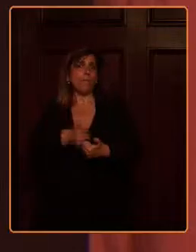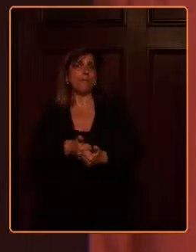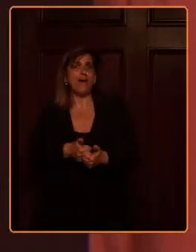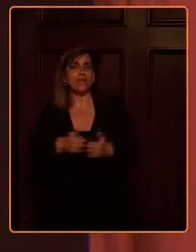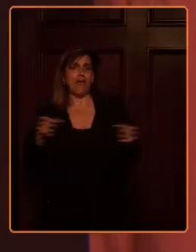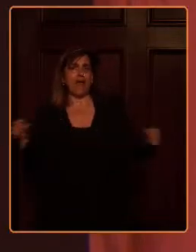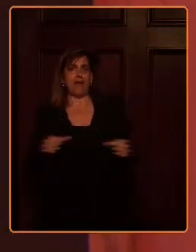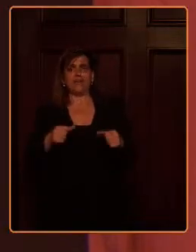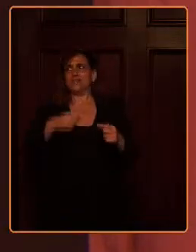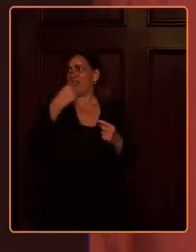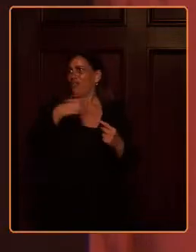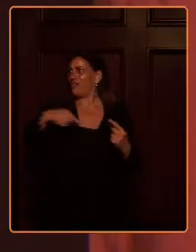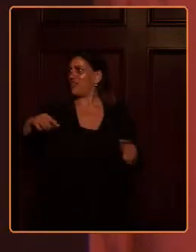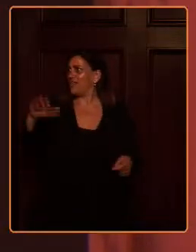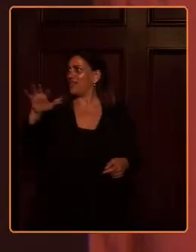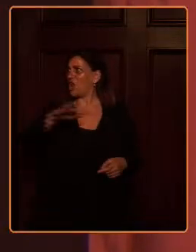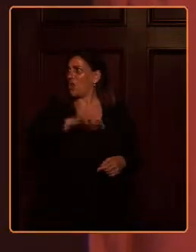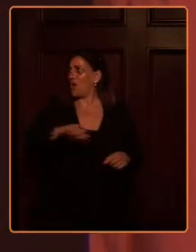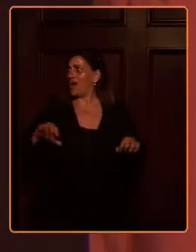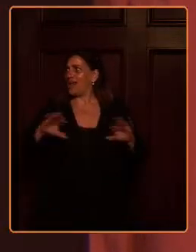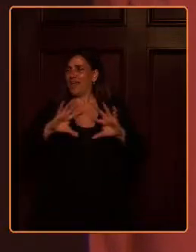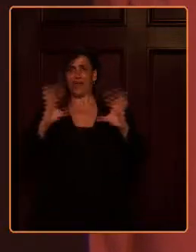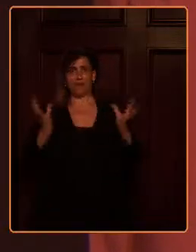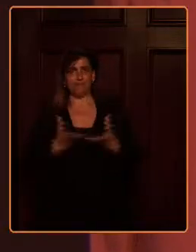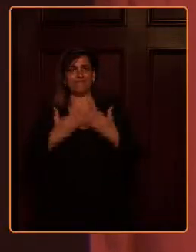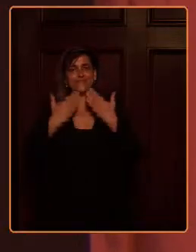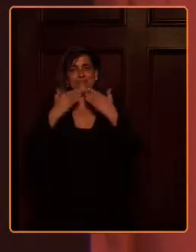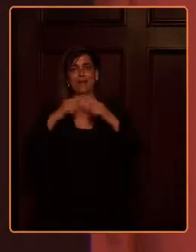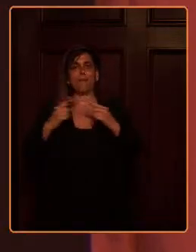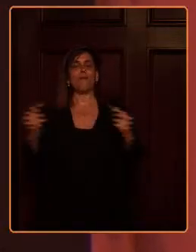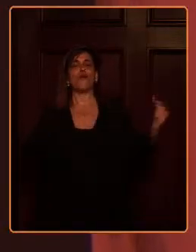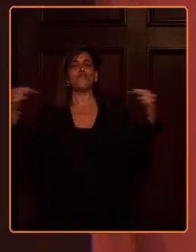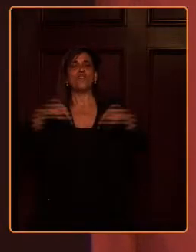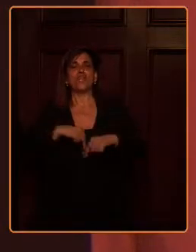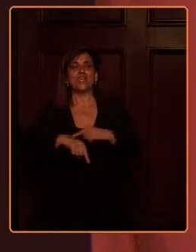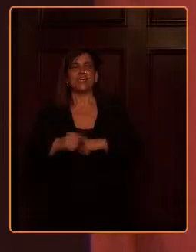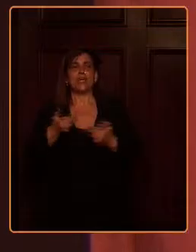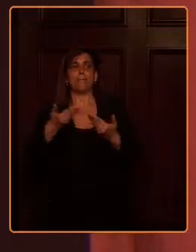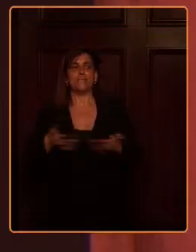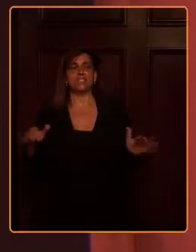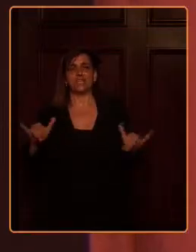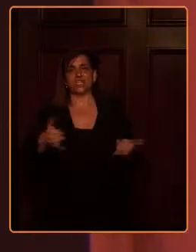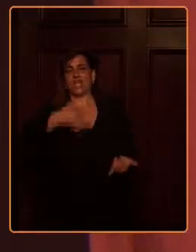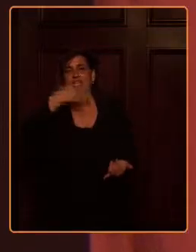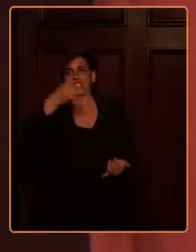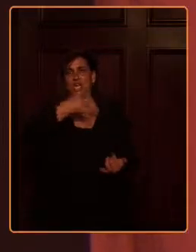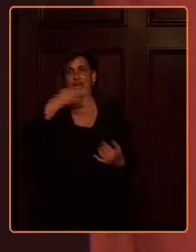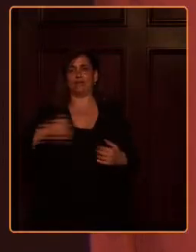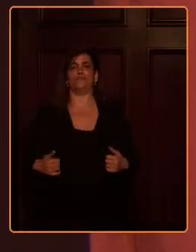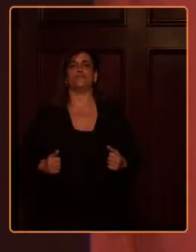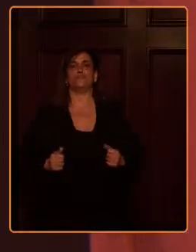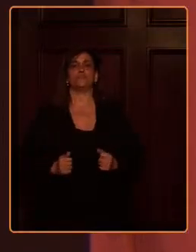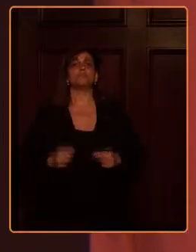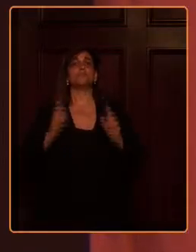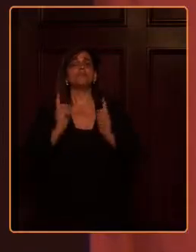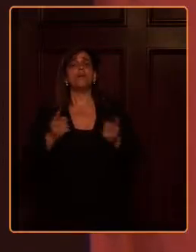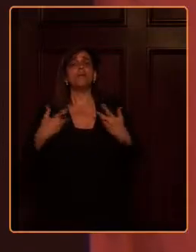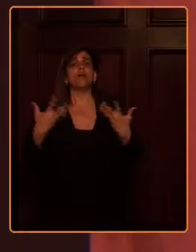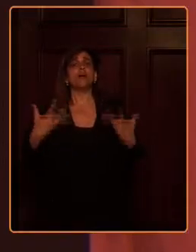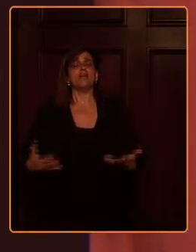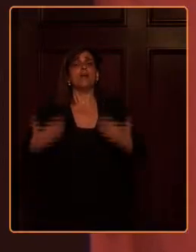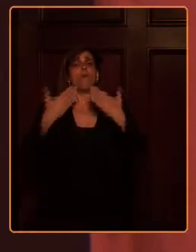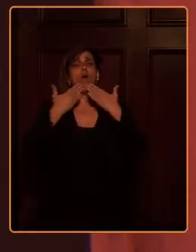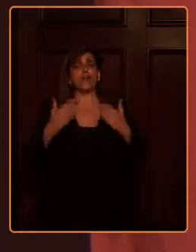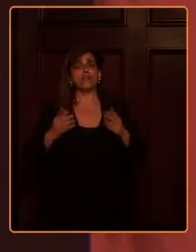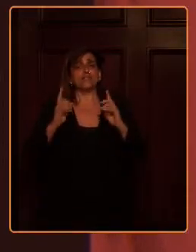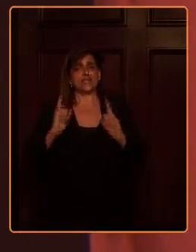desde diferentes lugares del mundo. Es un placer recibirlos y comenzar entonces esta charla. Queremos también agradecer